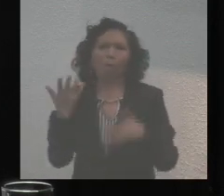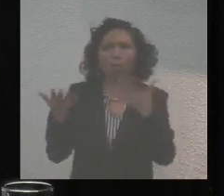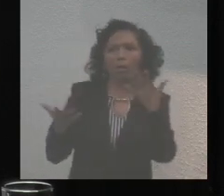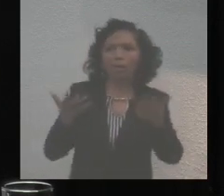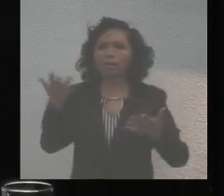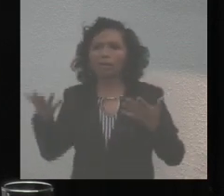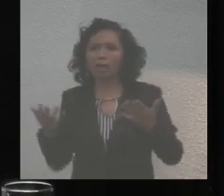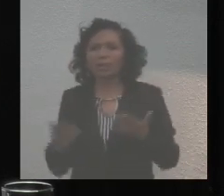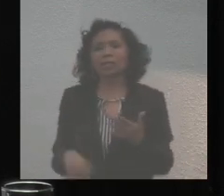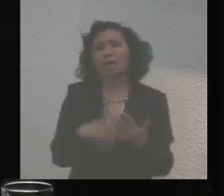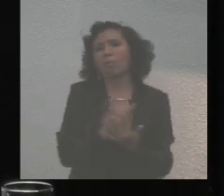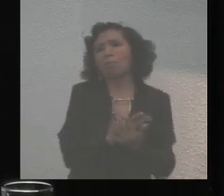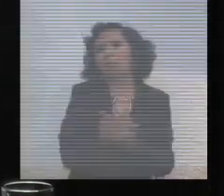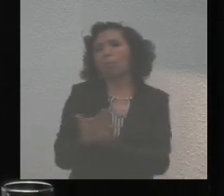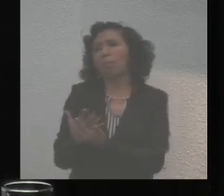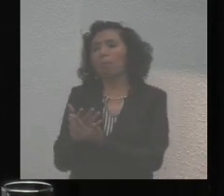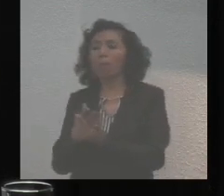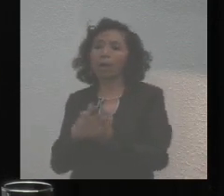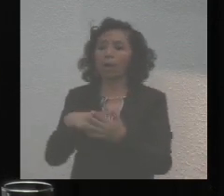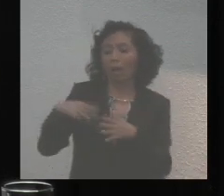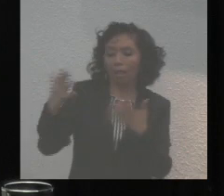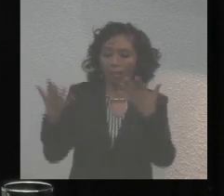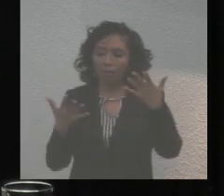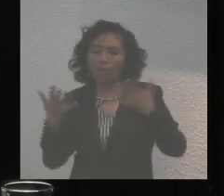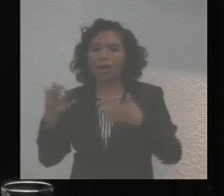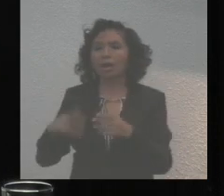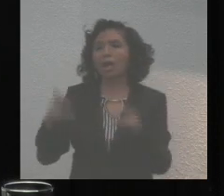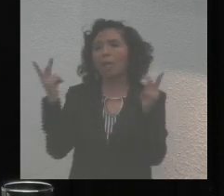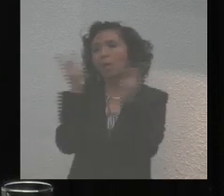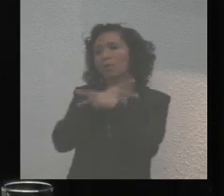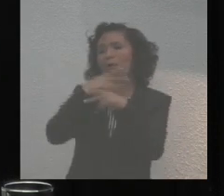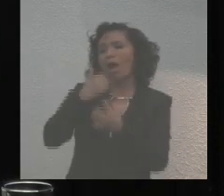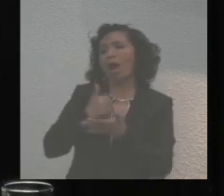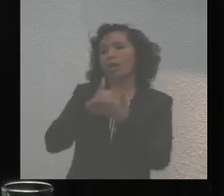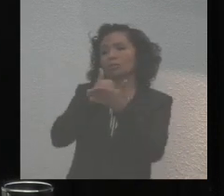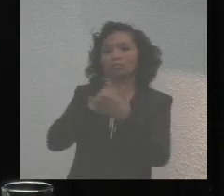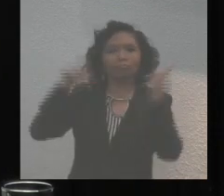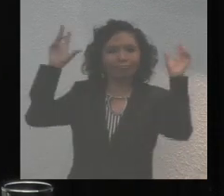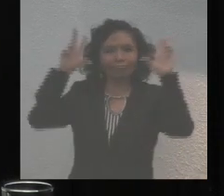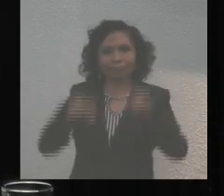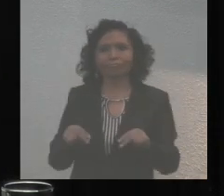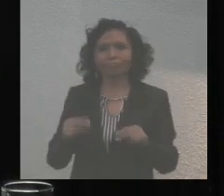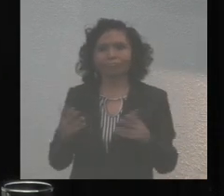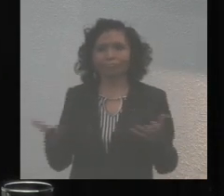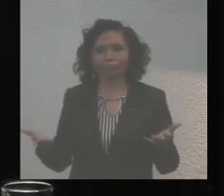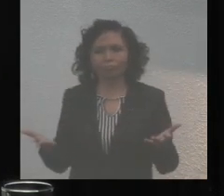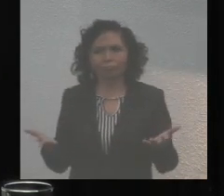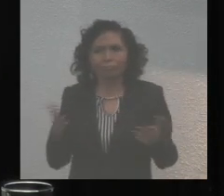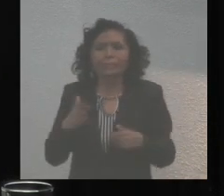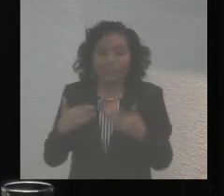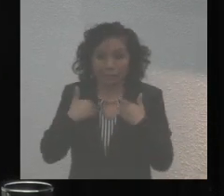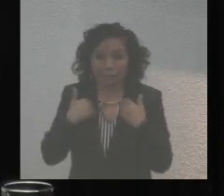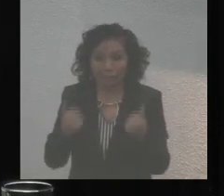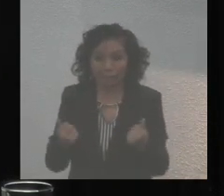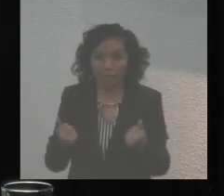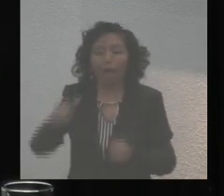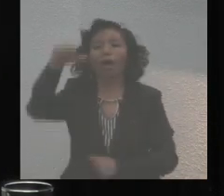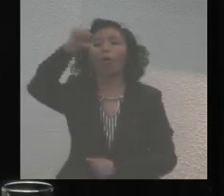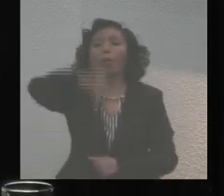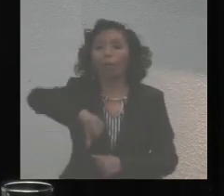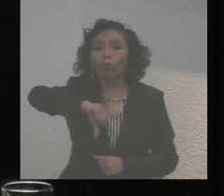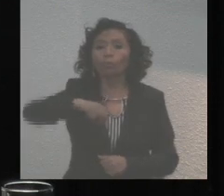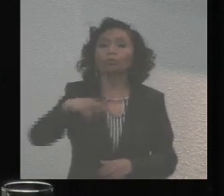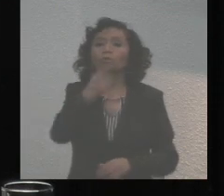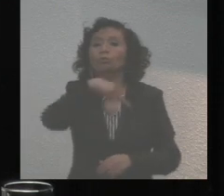significaba estar esperando el dedazo o el bautismo del padrino en turno, pero, y porque se entienda bien, hoy